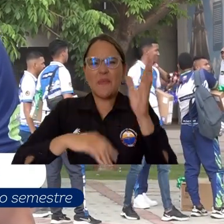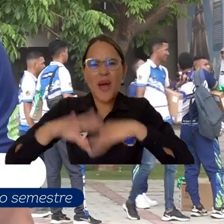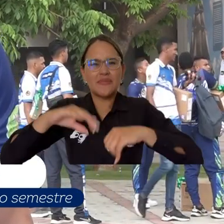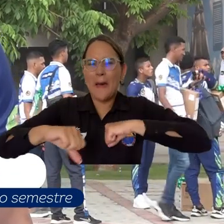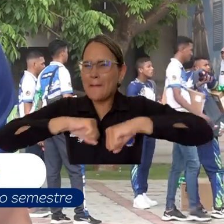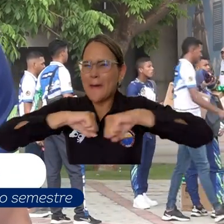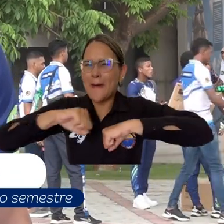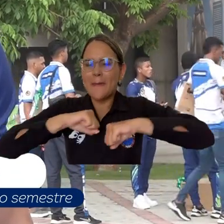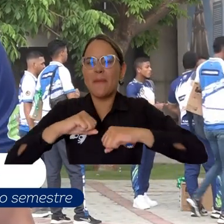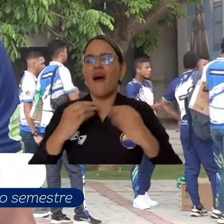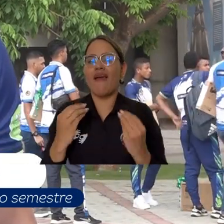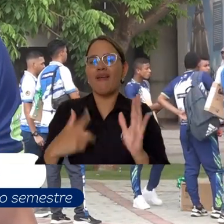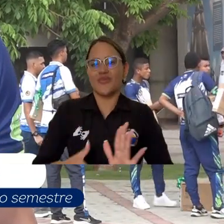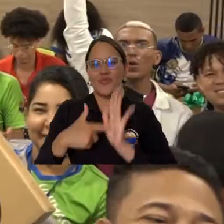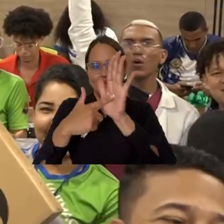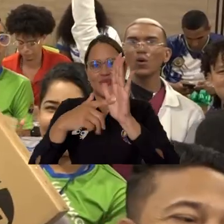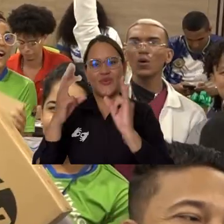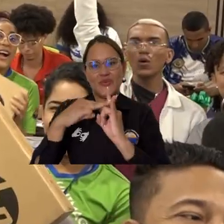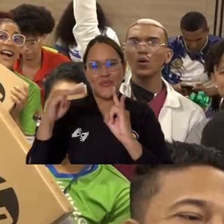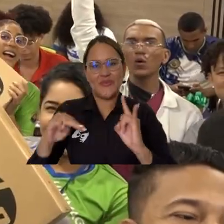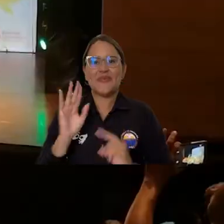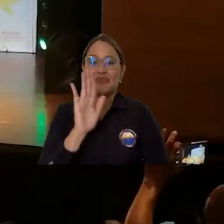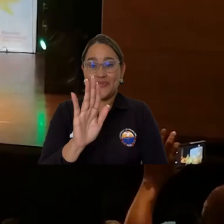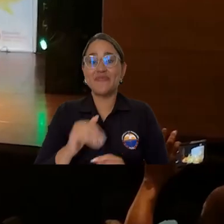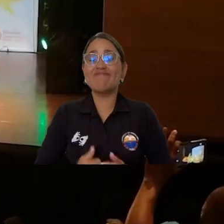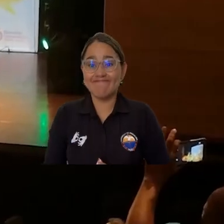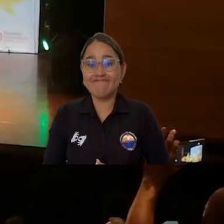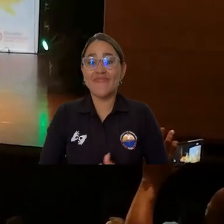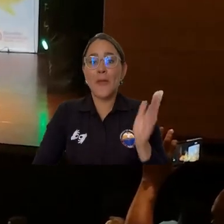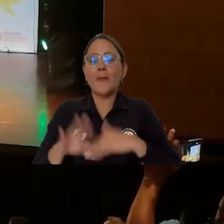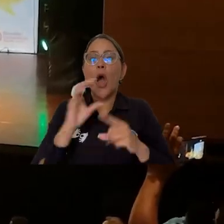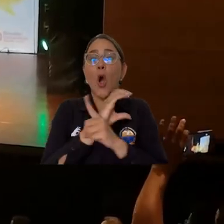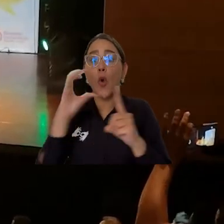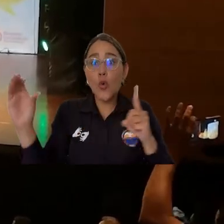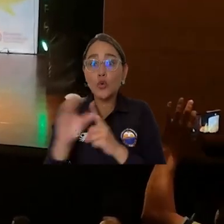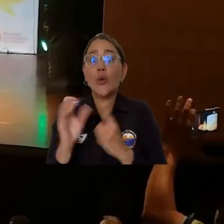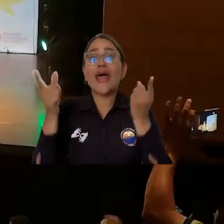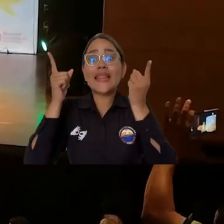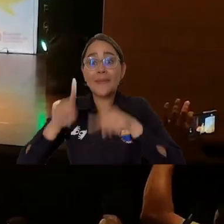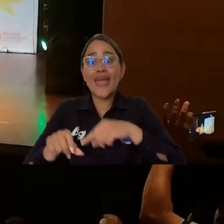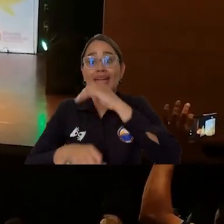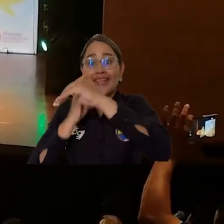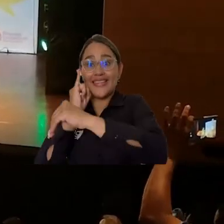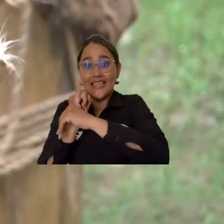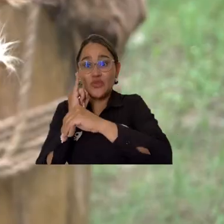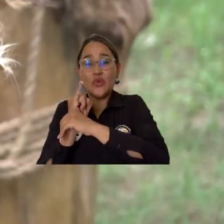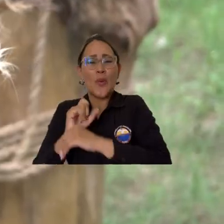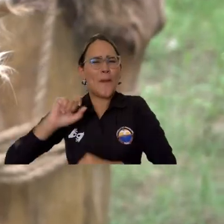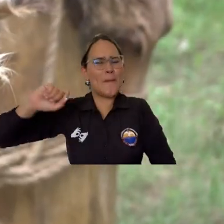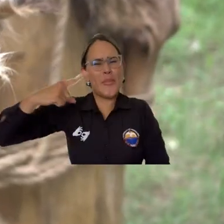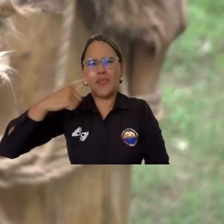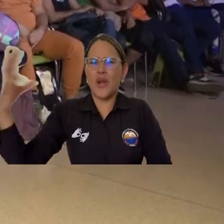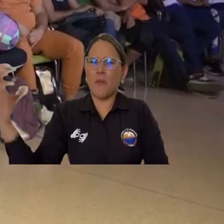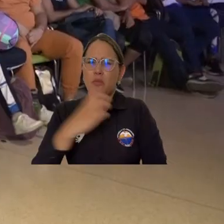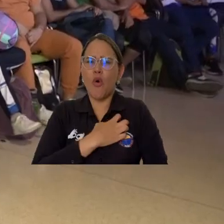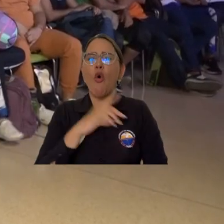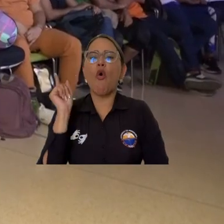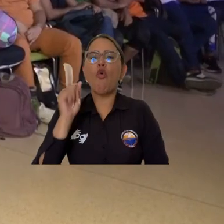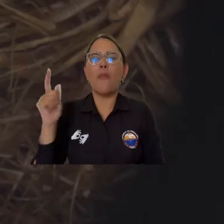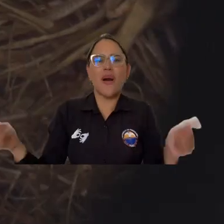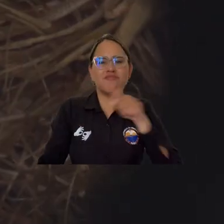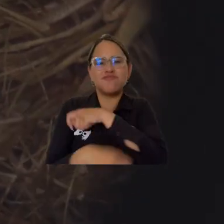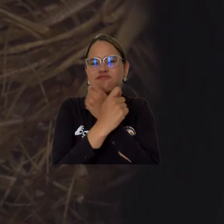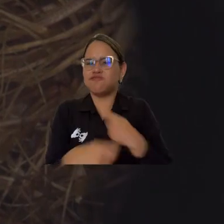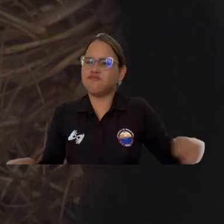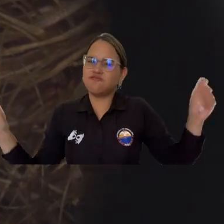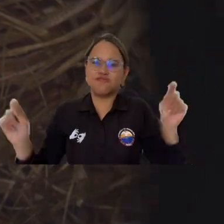dejar el nombre de la universidad en alto siempre. Por su parte, en cultura, la institución obtuvo el primer lugar con el grupo de danzas folclóricas, mejor